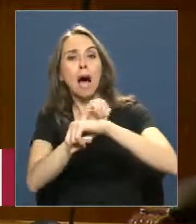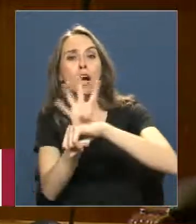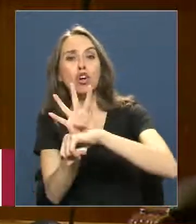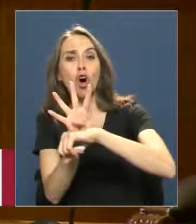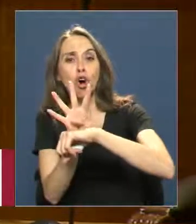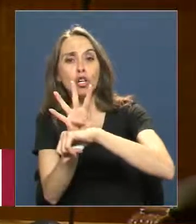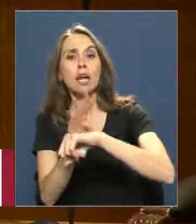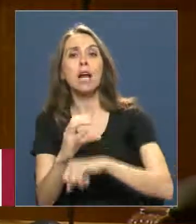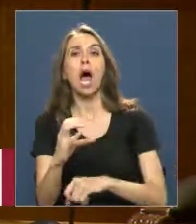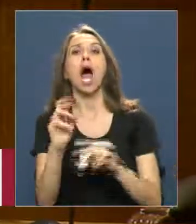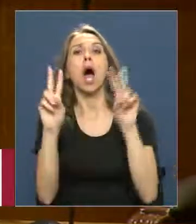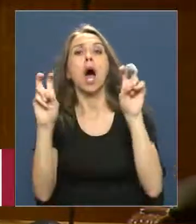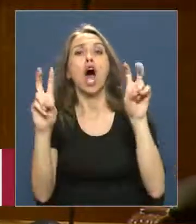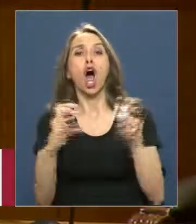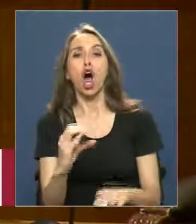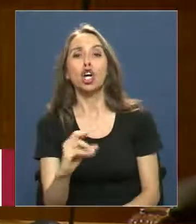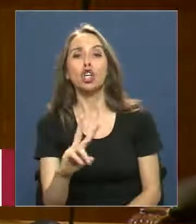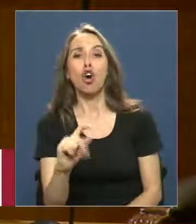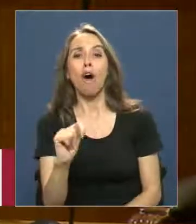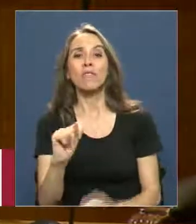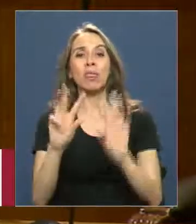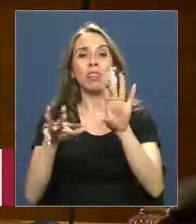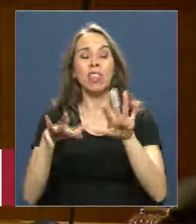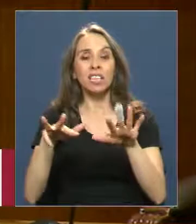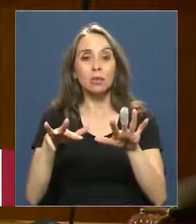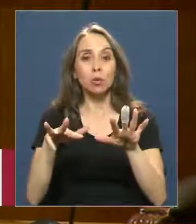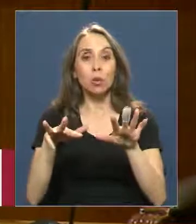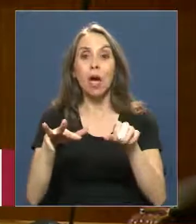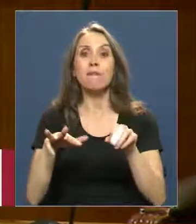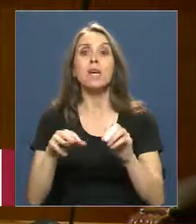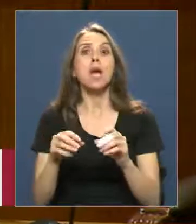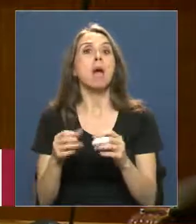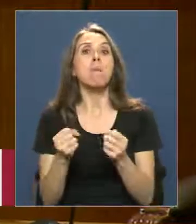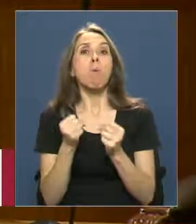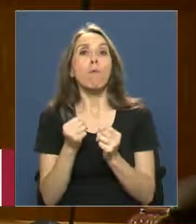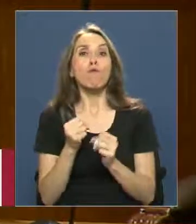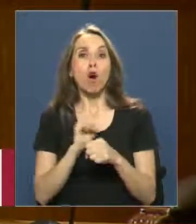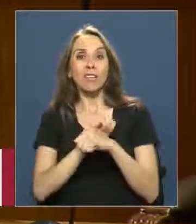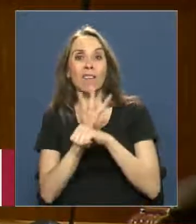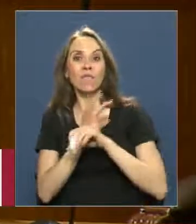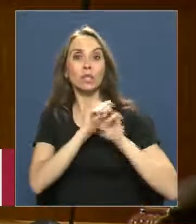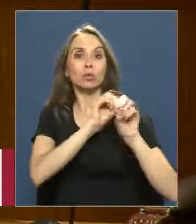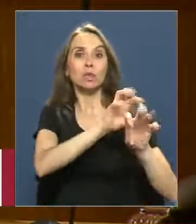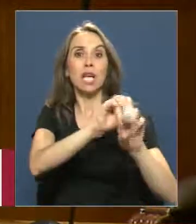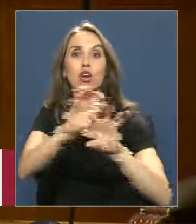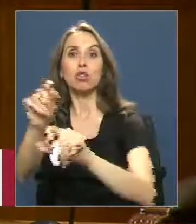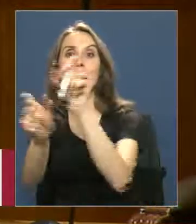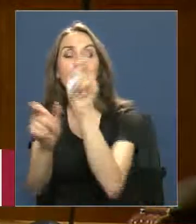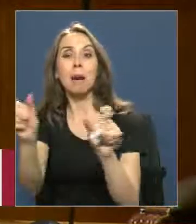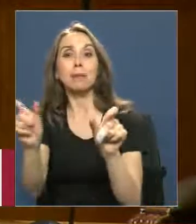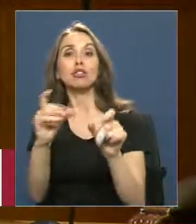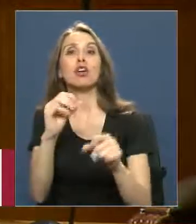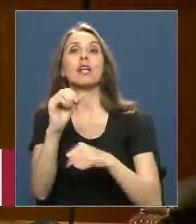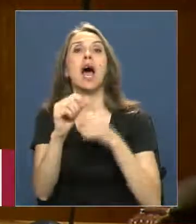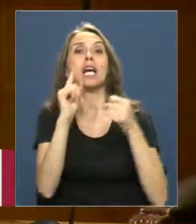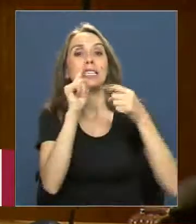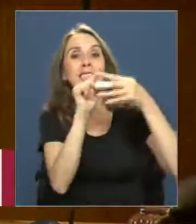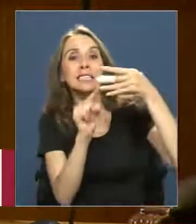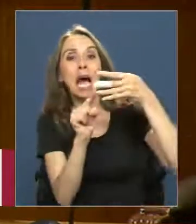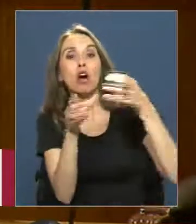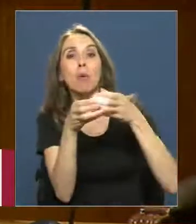denominado como COVID-19, altamente contagioso y peligroso para la población de riesgo. En la ciudad de